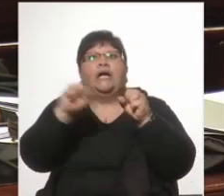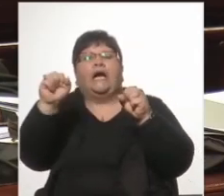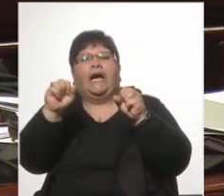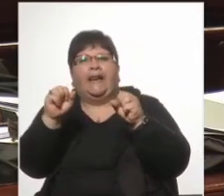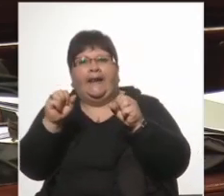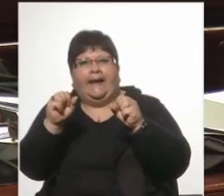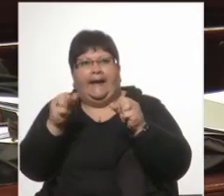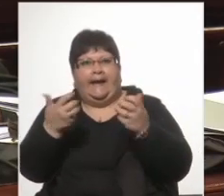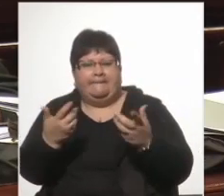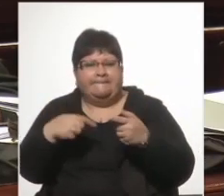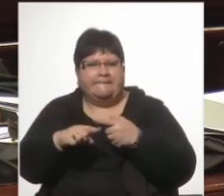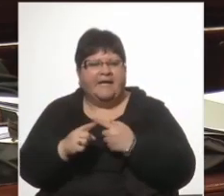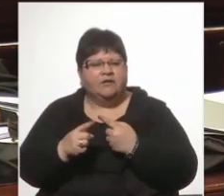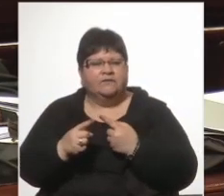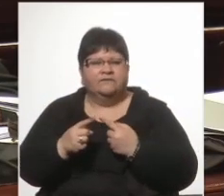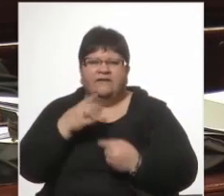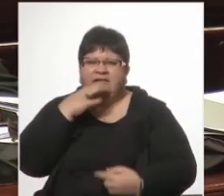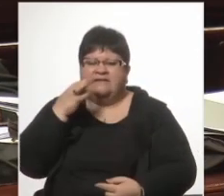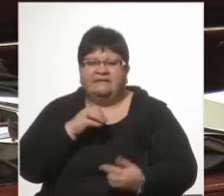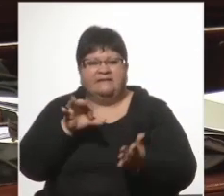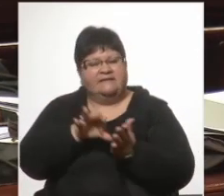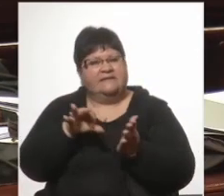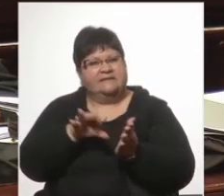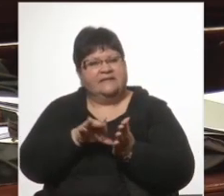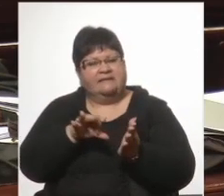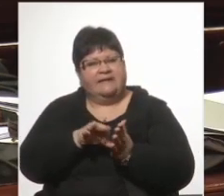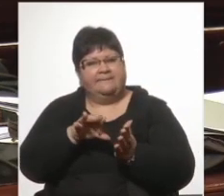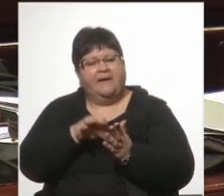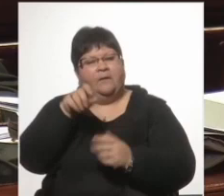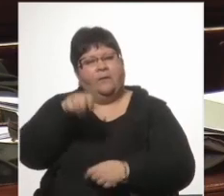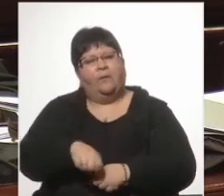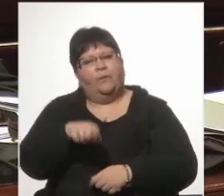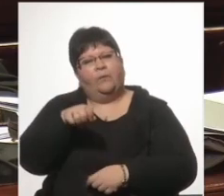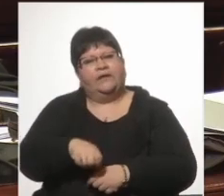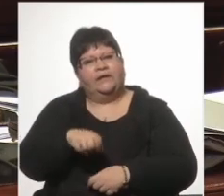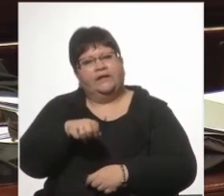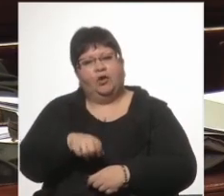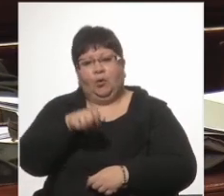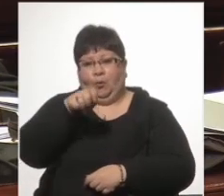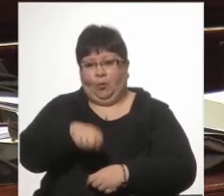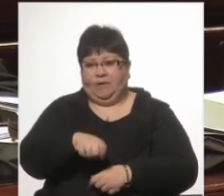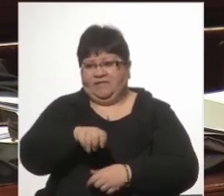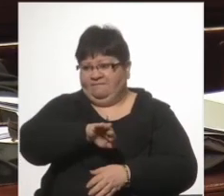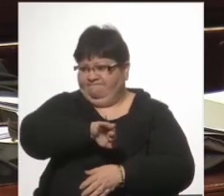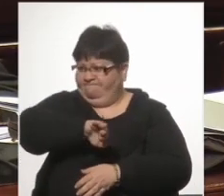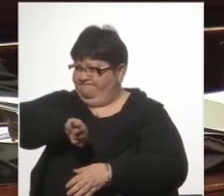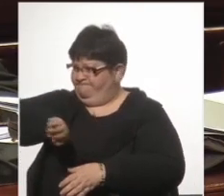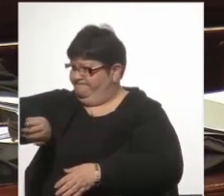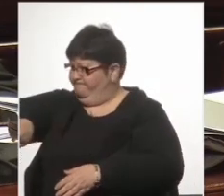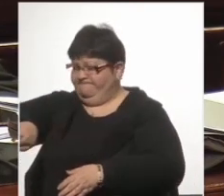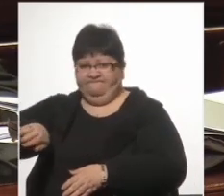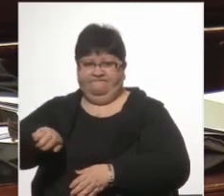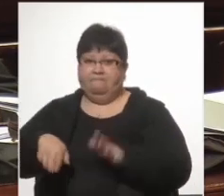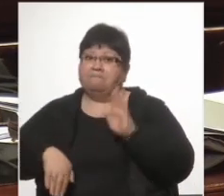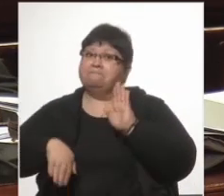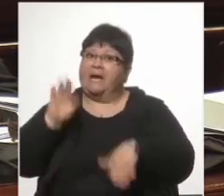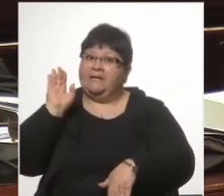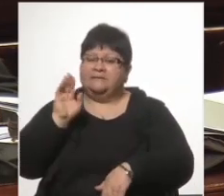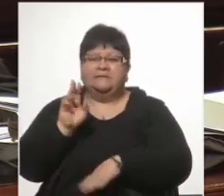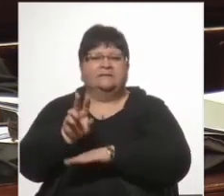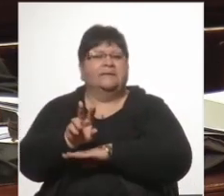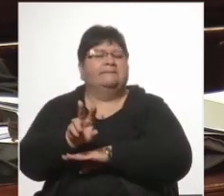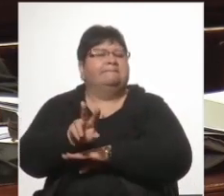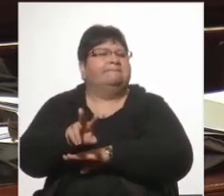sistema jurídico penal ha desplazado a los jueces del eje de la justicia en la citada materia y ha concentrado enormes poderes en el Ministerio